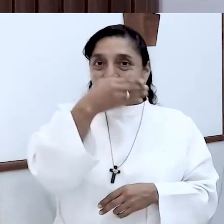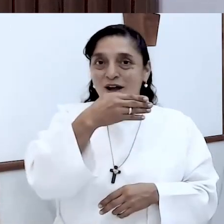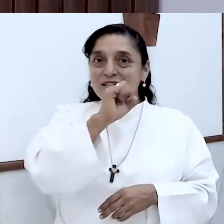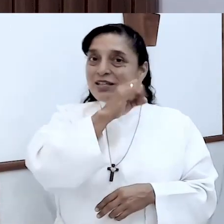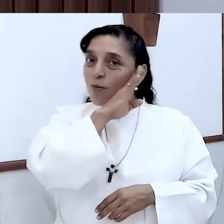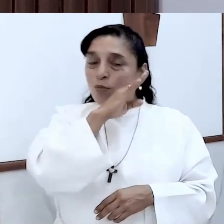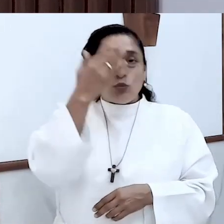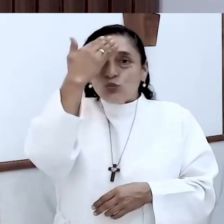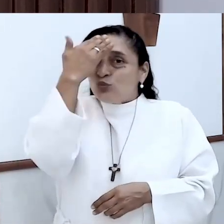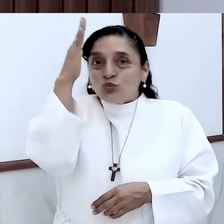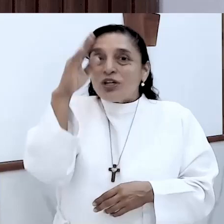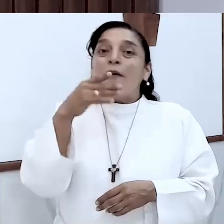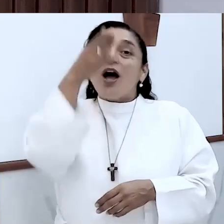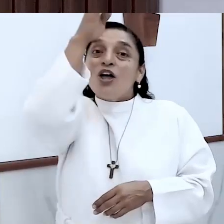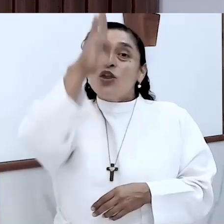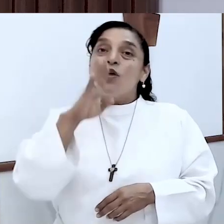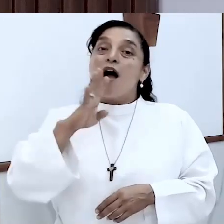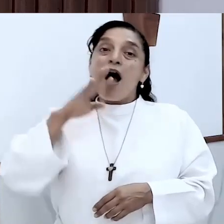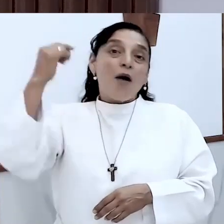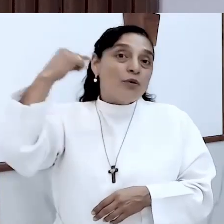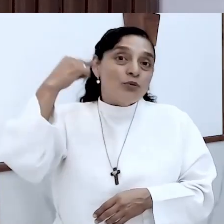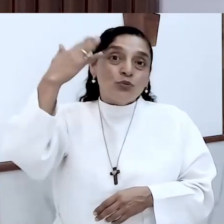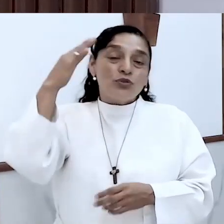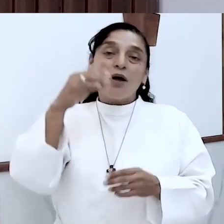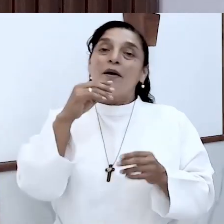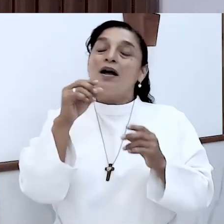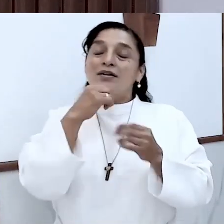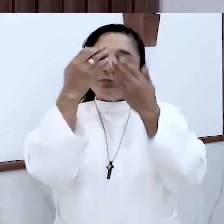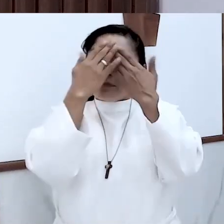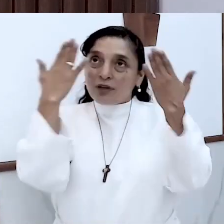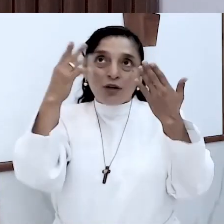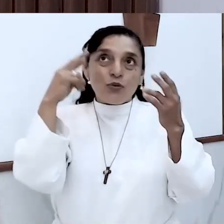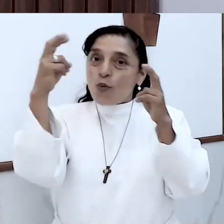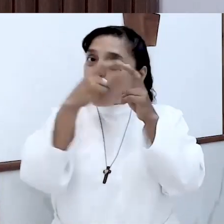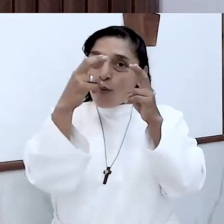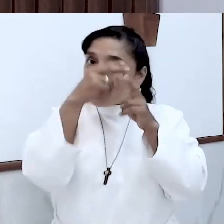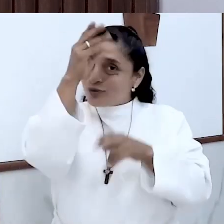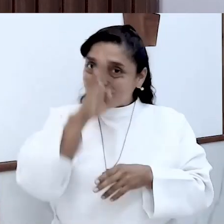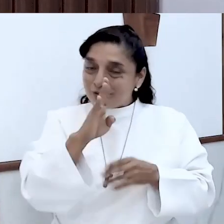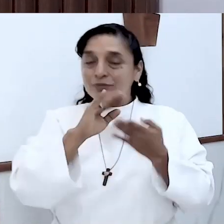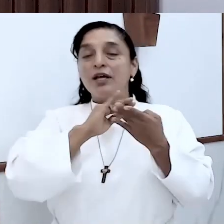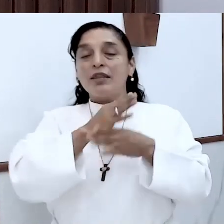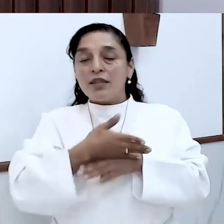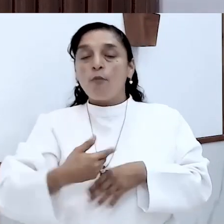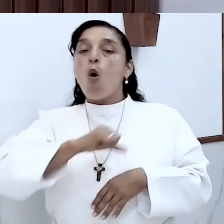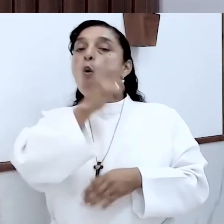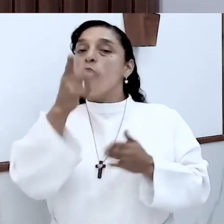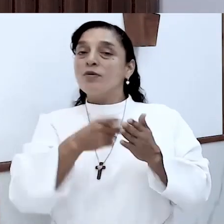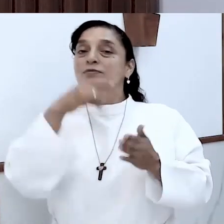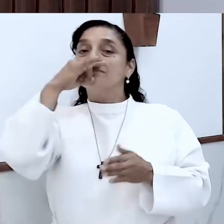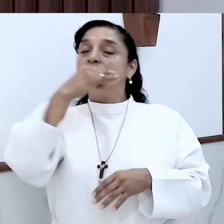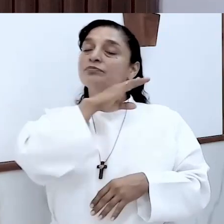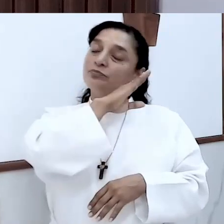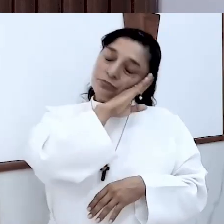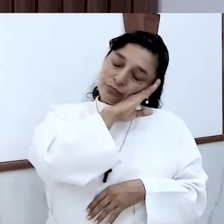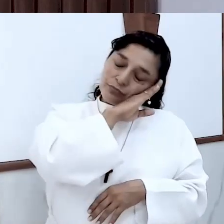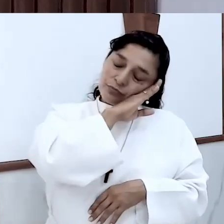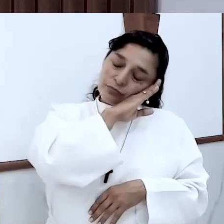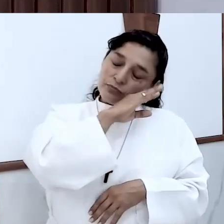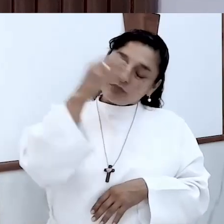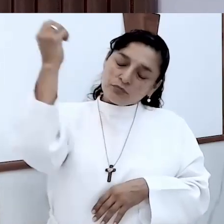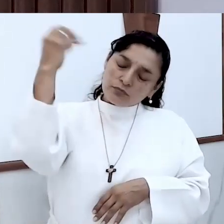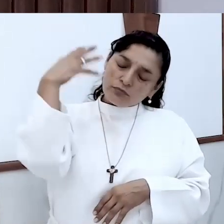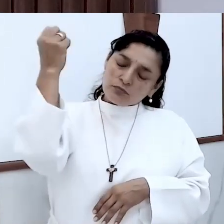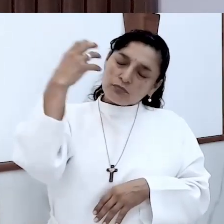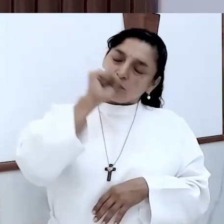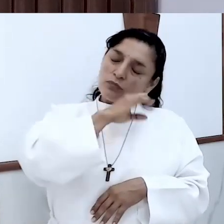no le había sido revelada. Por tercera vez llamó el Señor a Samuel. Este se levantó,